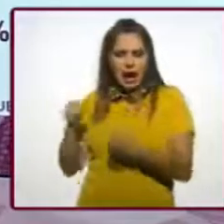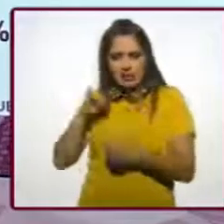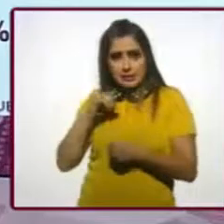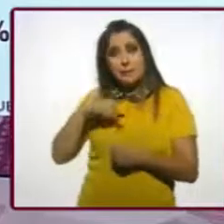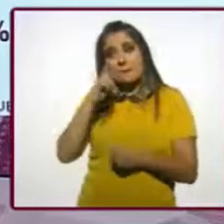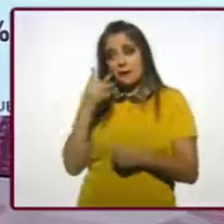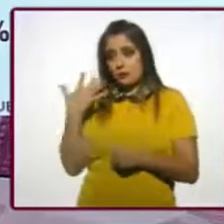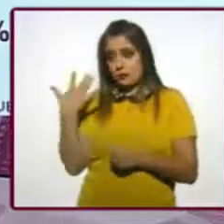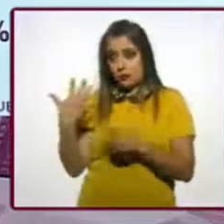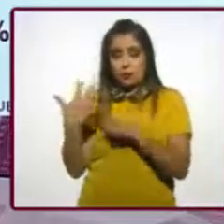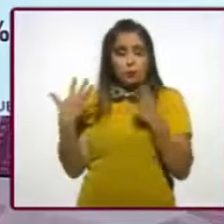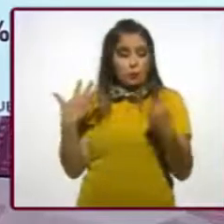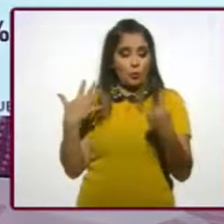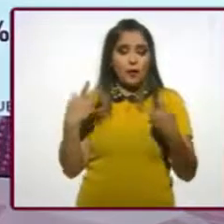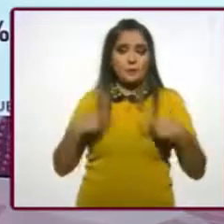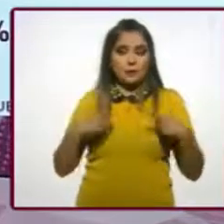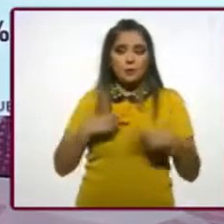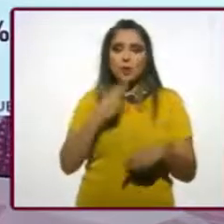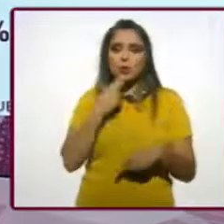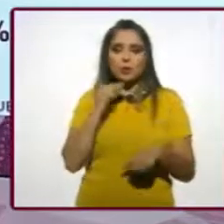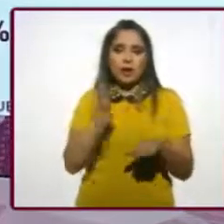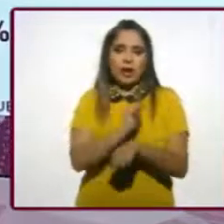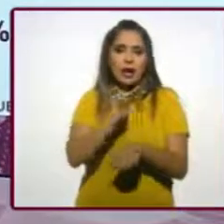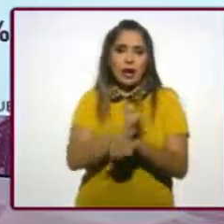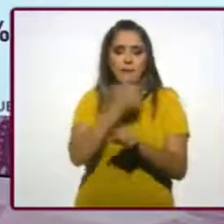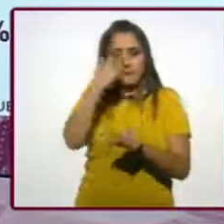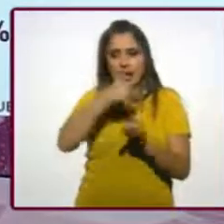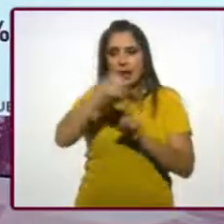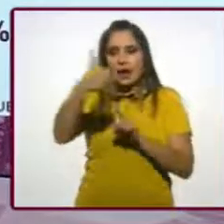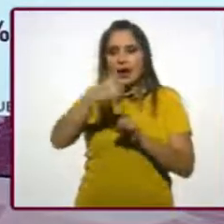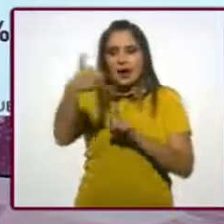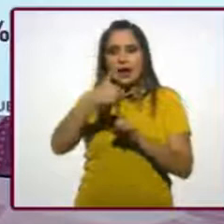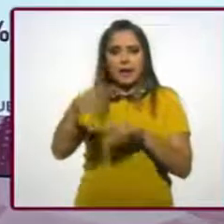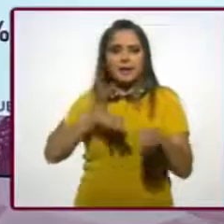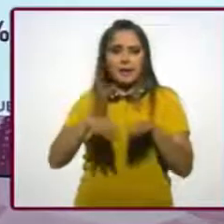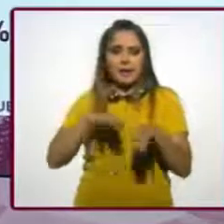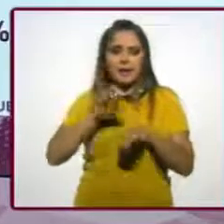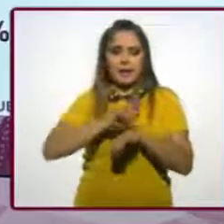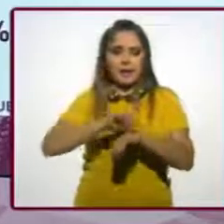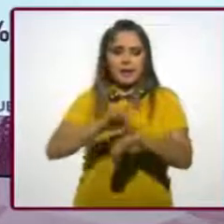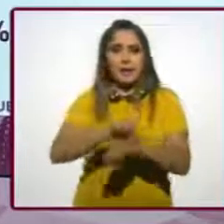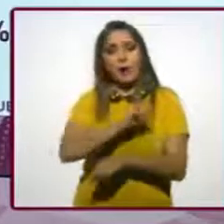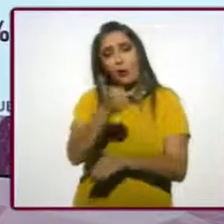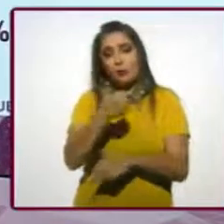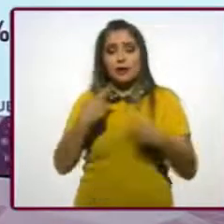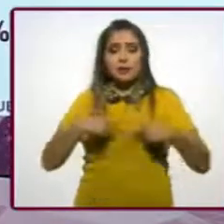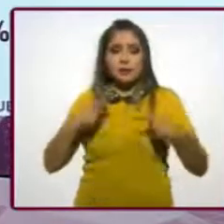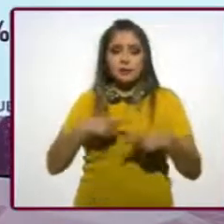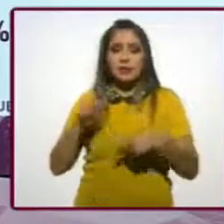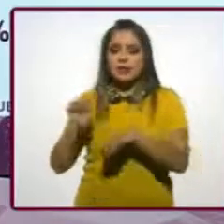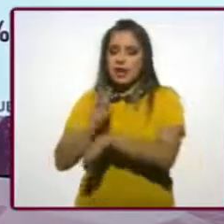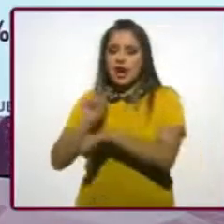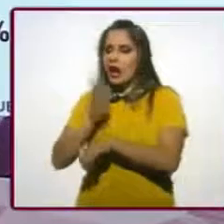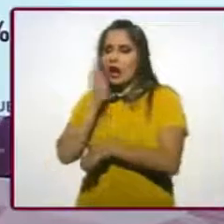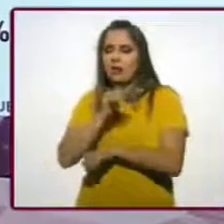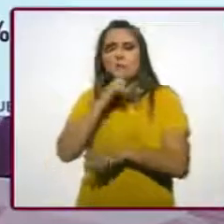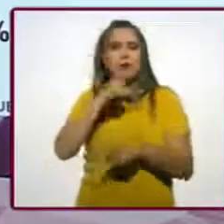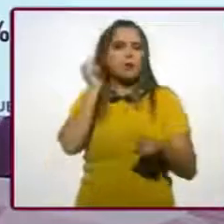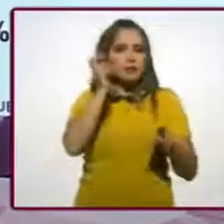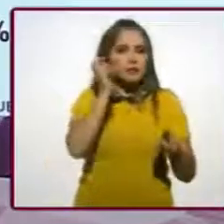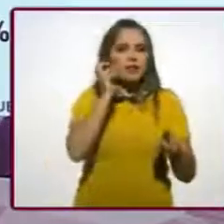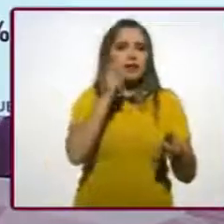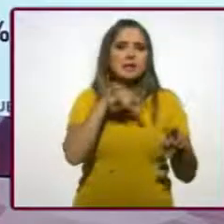de cada 5 ciudadanos utilizamos el auto para llegar a nuestros trabajos todos los días. El resto es transporte público, metro,